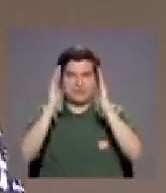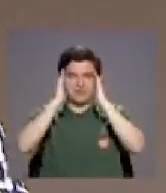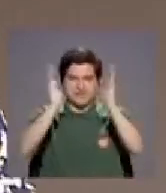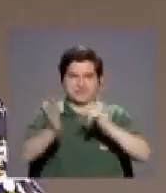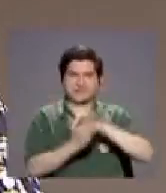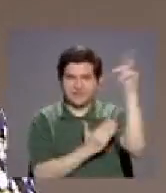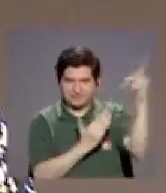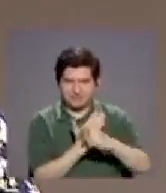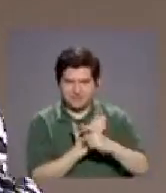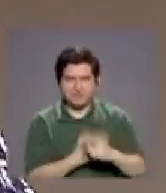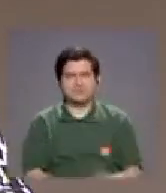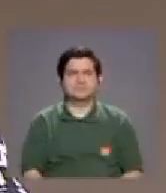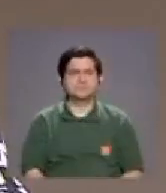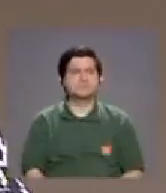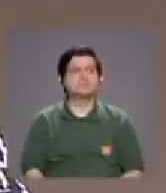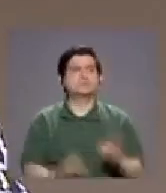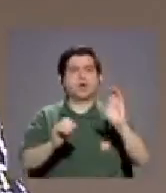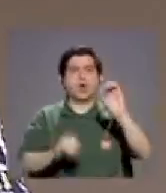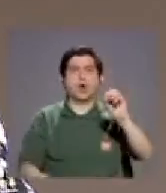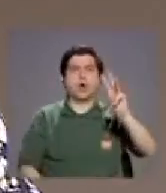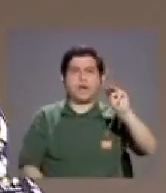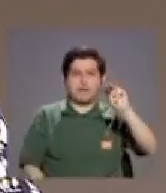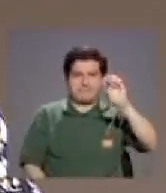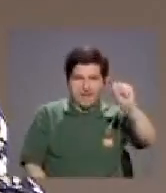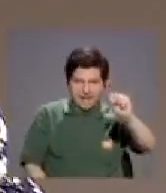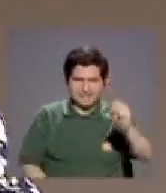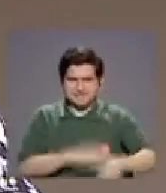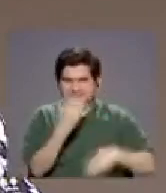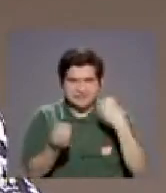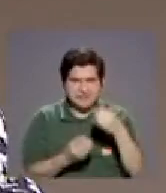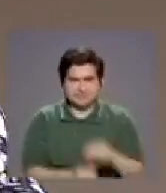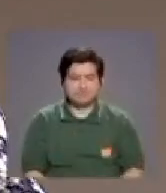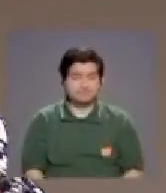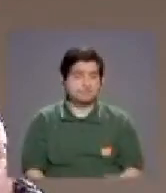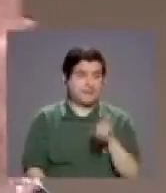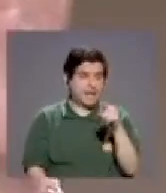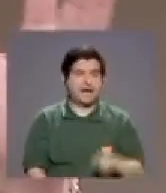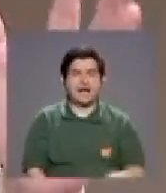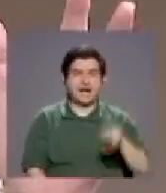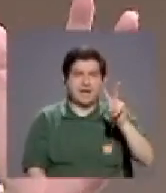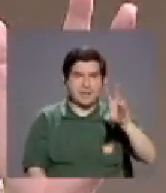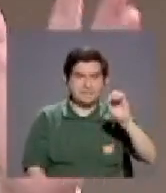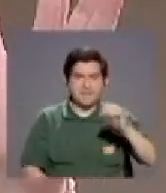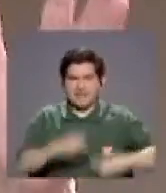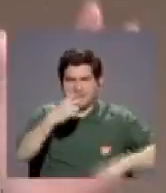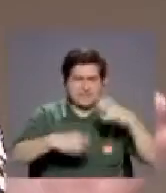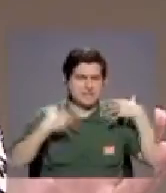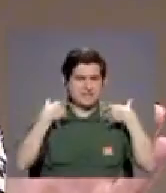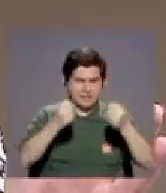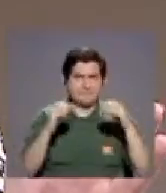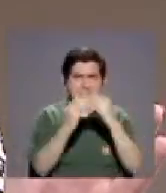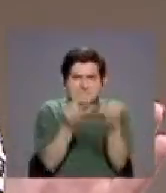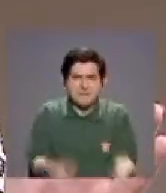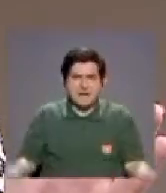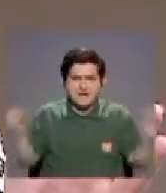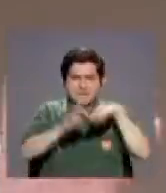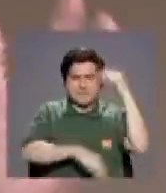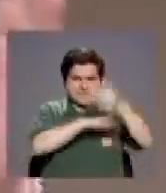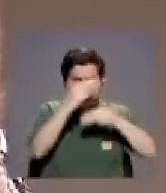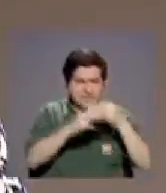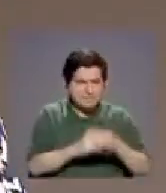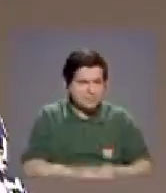viendo. Básicamente la Organización Mundial de la Salud lo que hace es recoger los 20 problemas sanitarios más importantes del